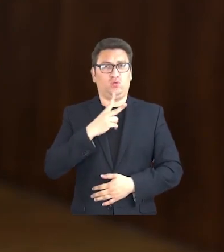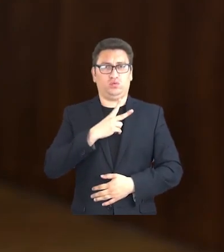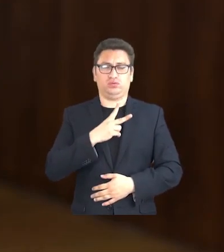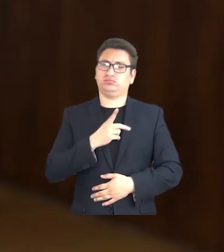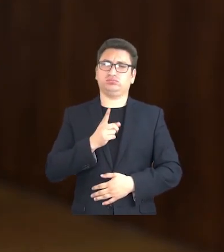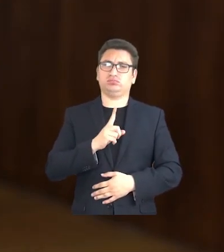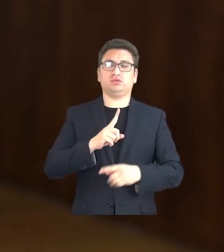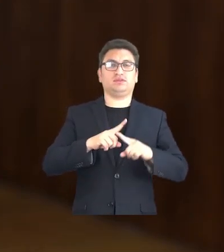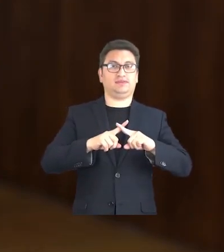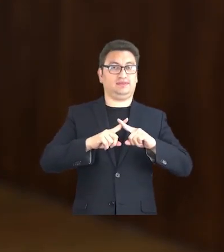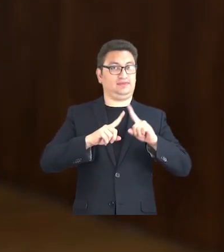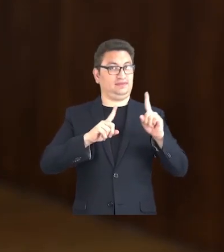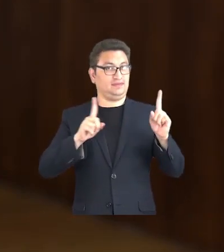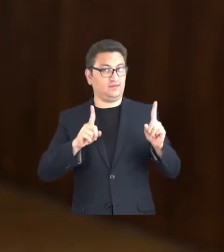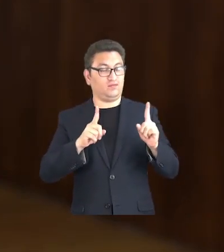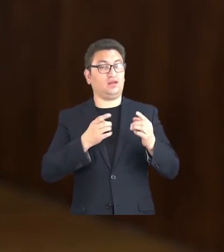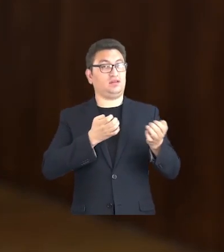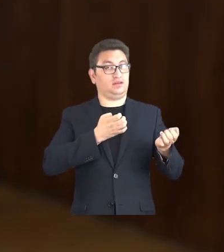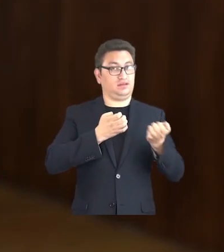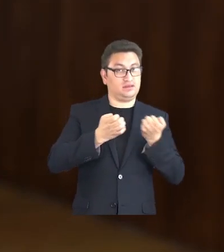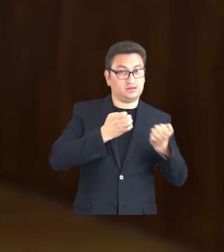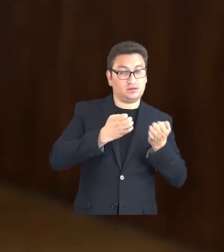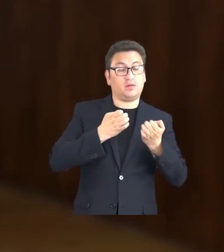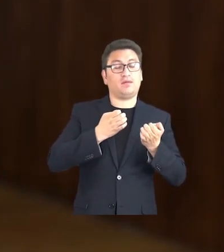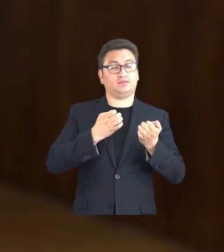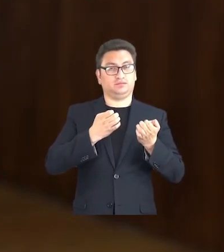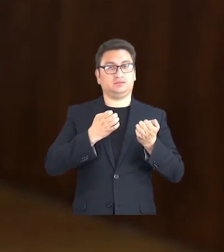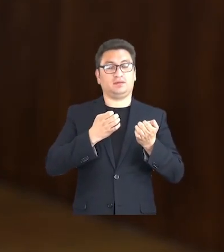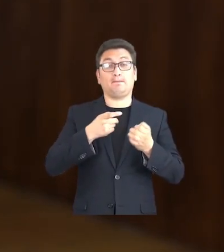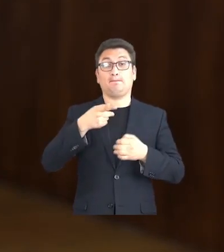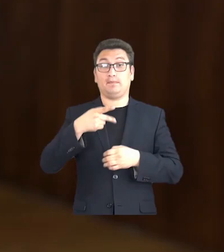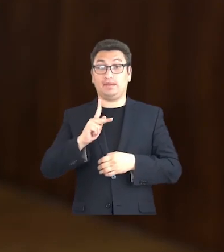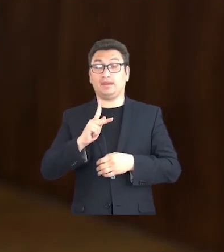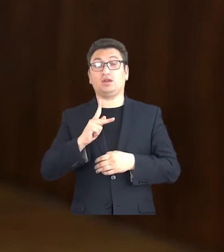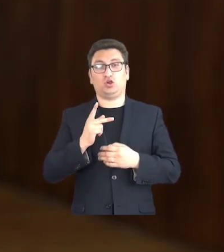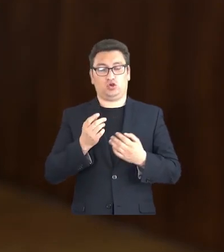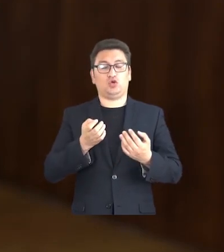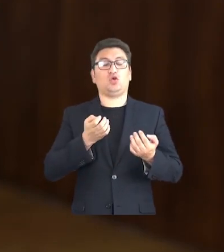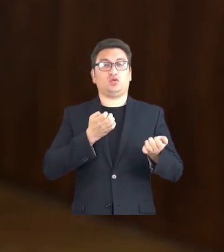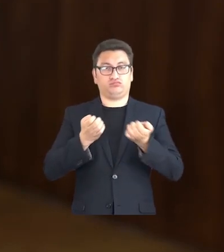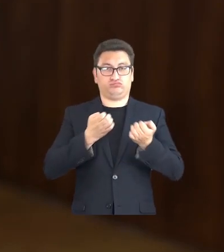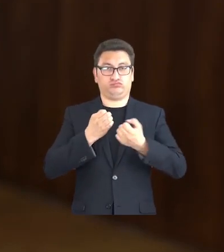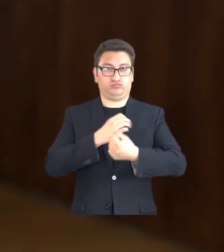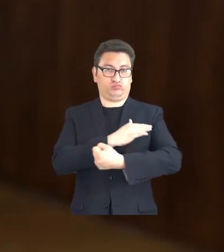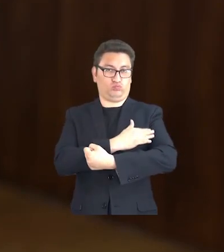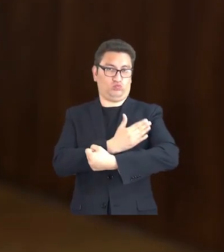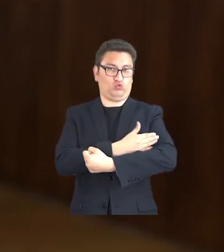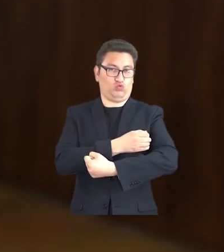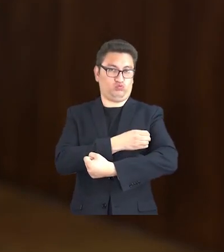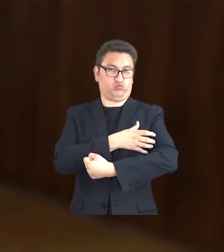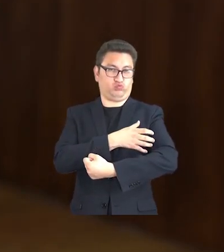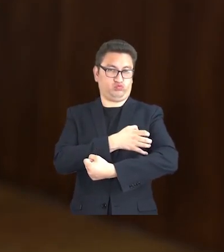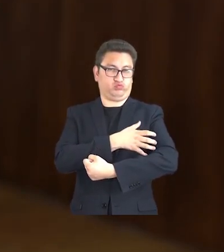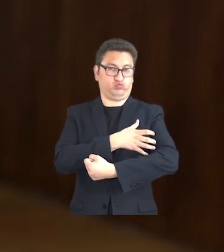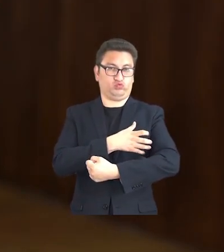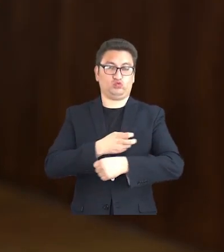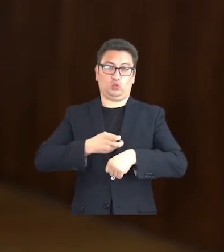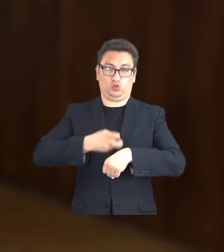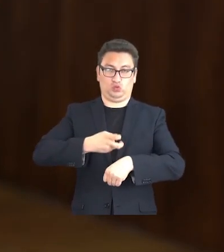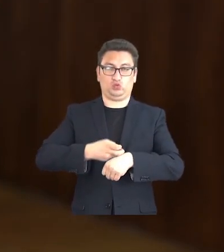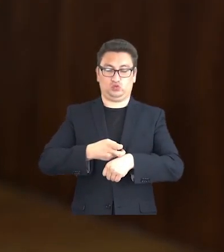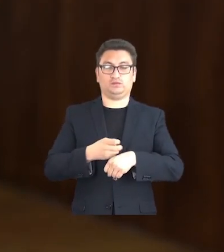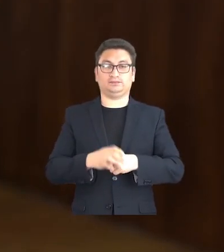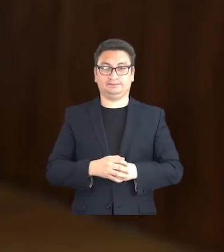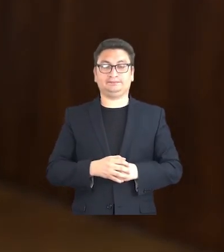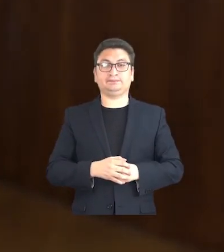te harán sentir sin aliento de la misma manera que los ejercicios de acondicionamiento físico. En cambio, los músculos se sentirán como si